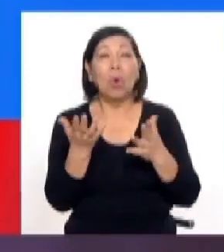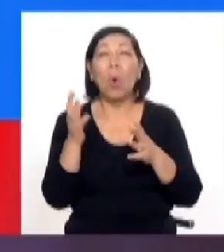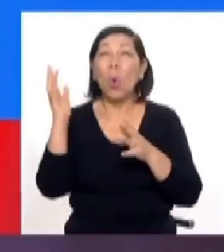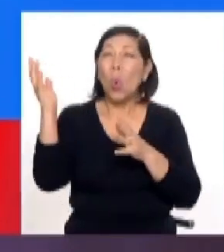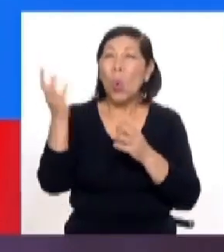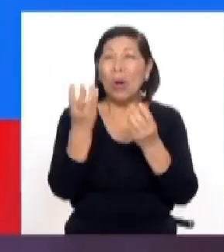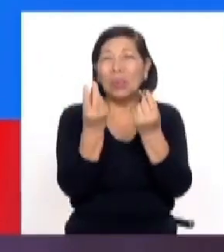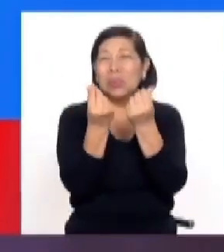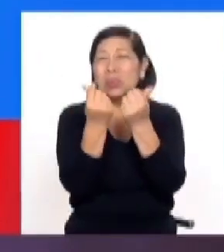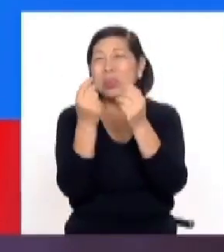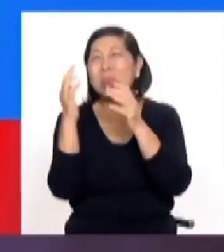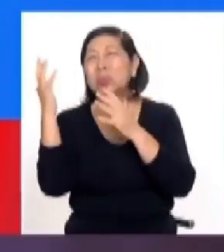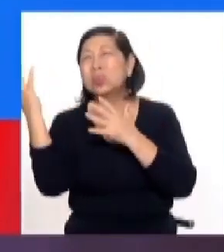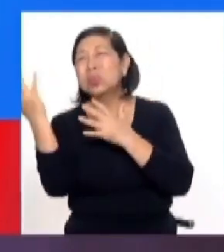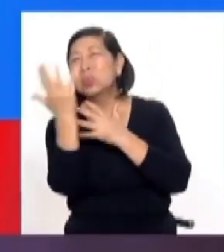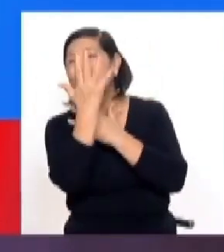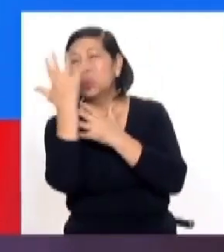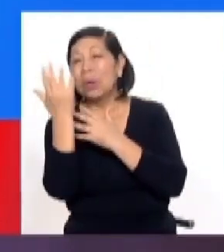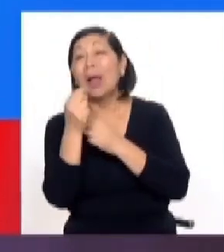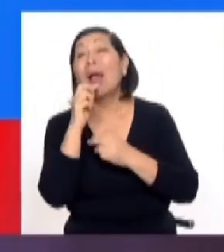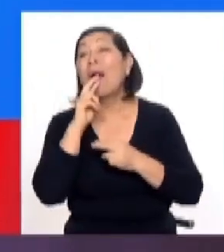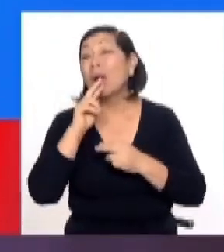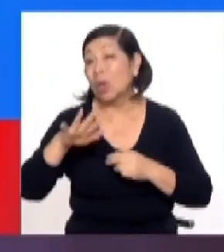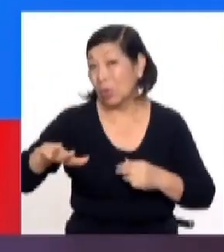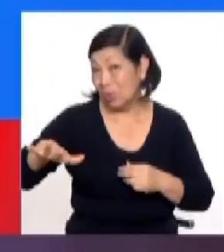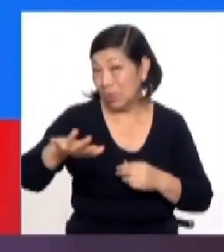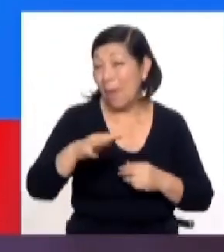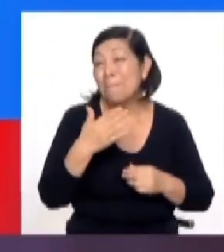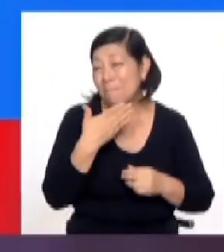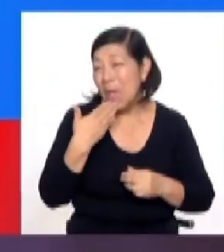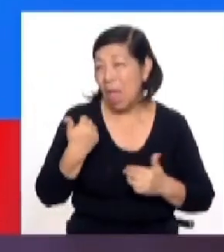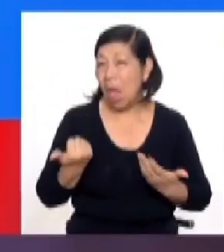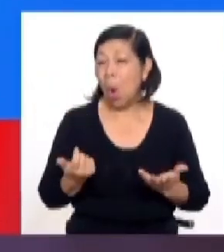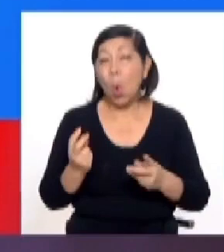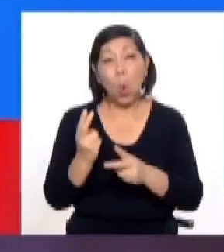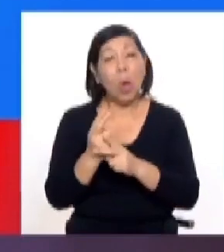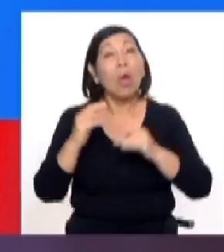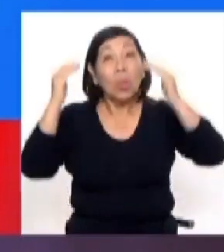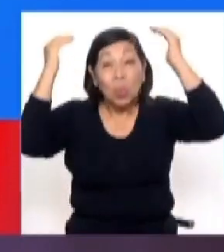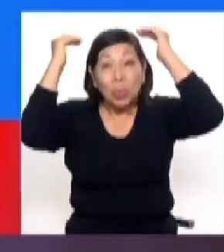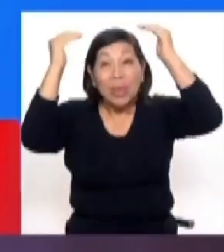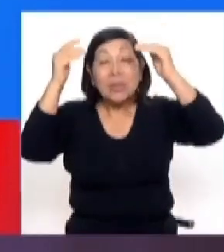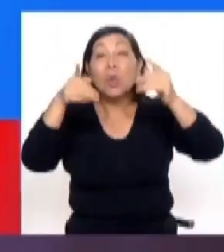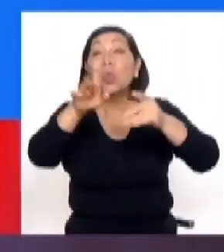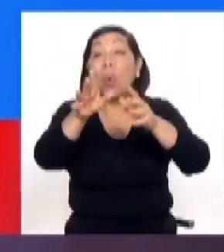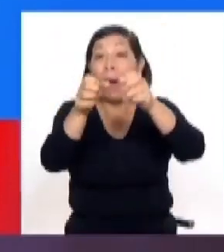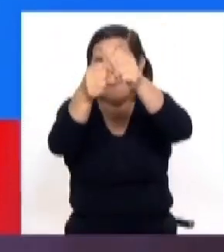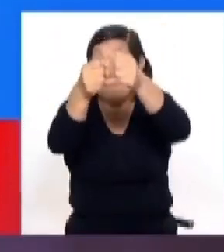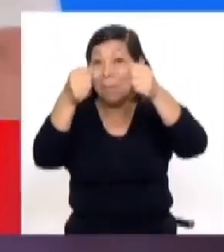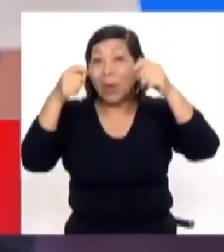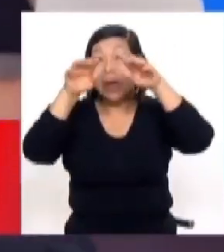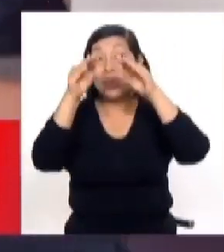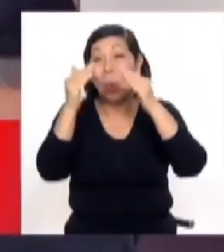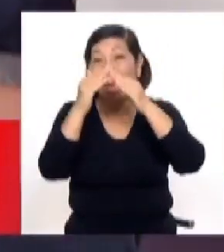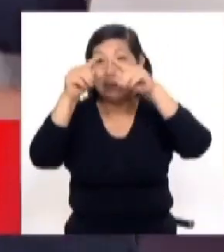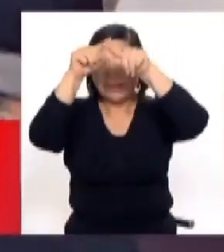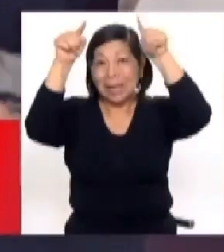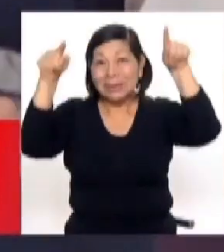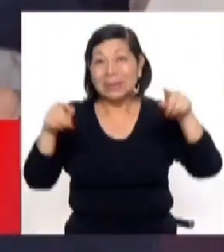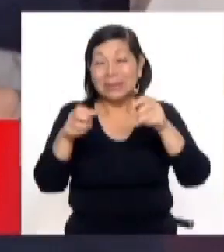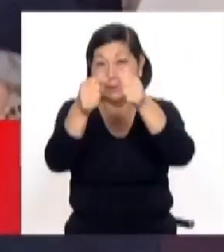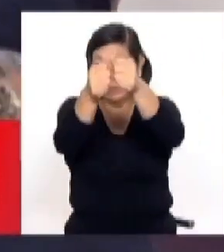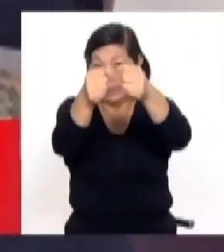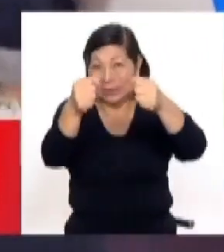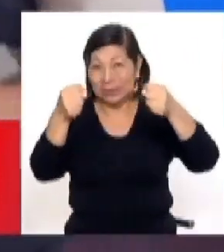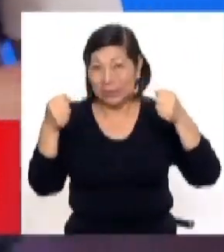poo y arena por ello nuestras recomendaciones en el que se menciona de reforzar los techos y ventanas además de manejar con precaución